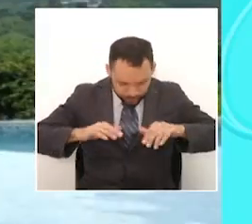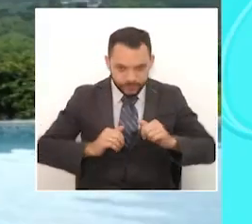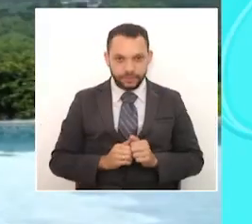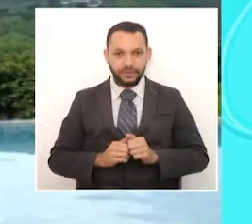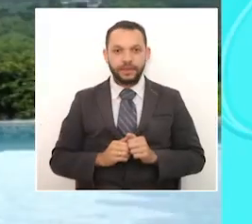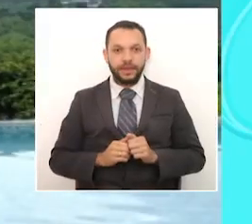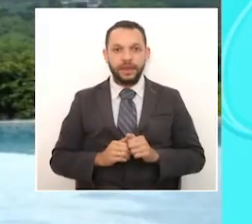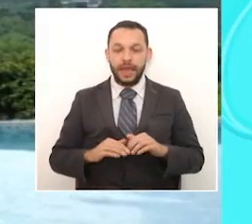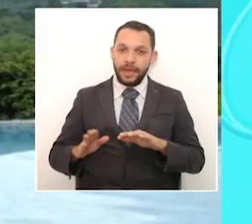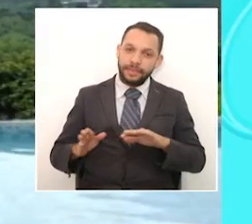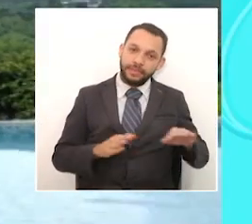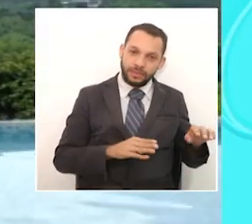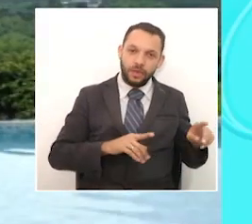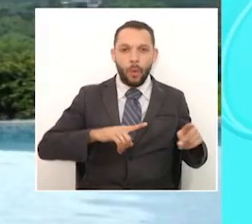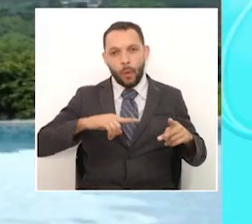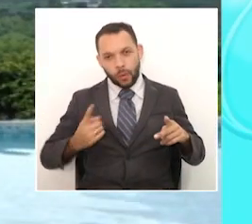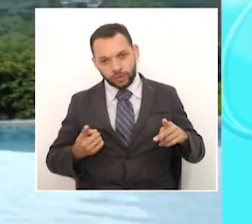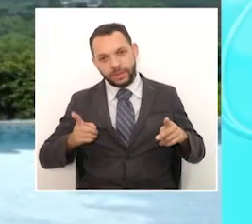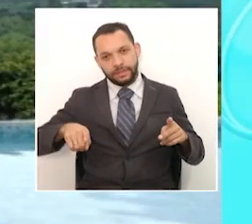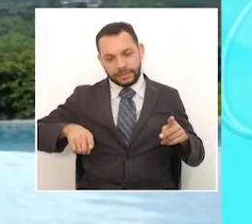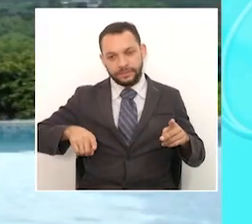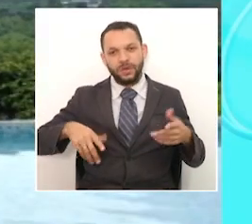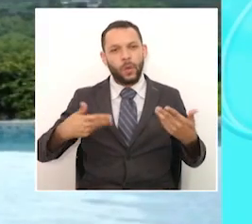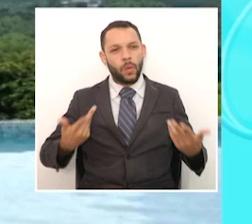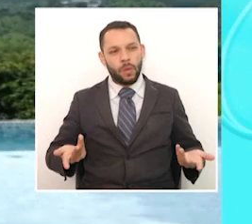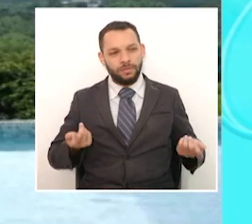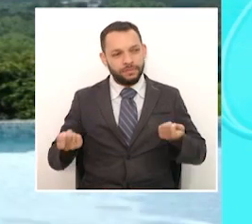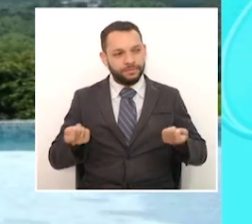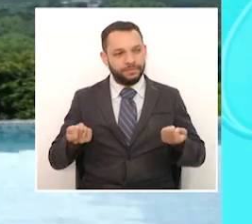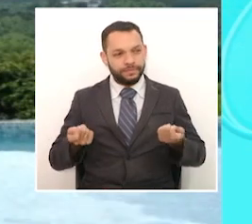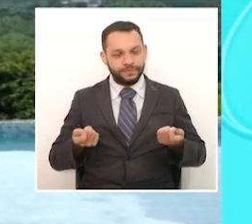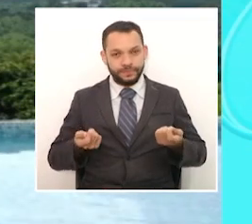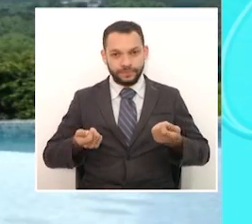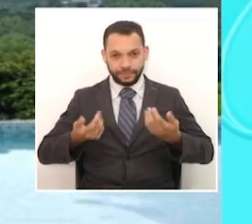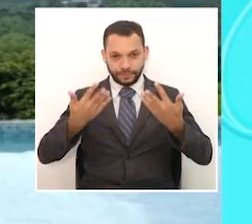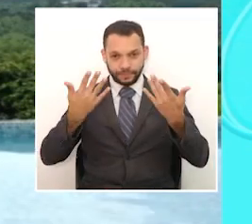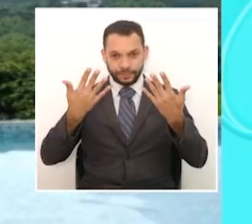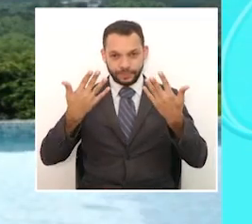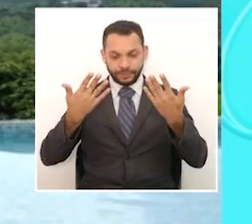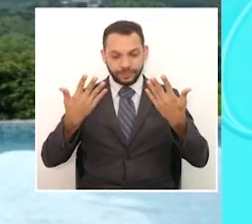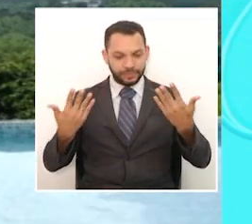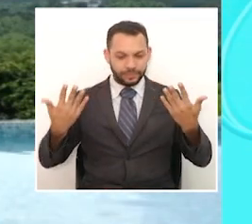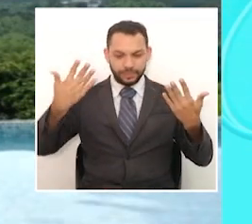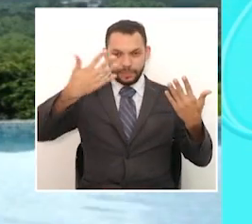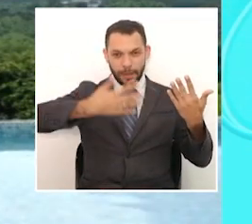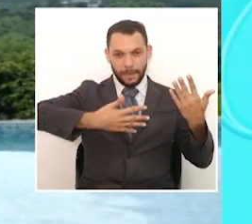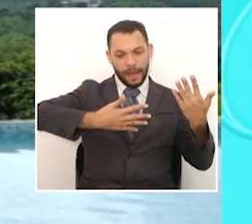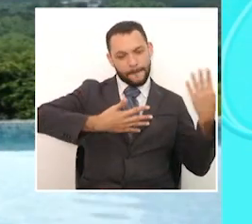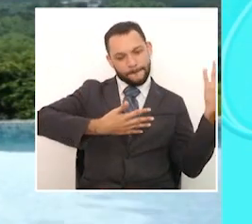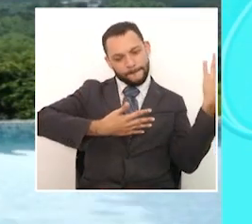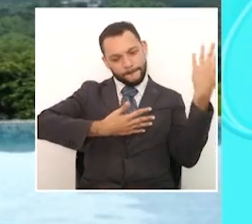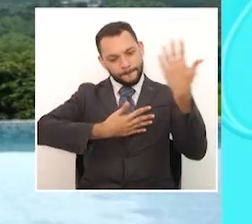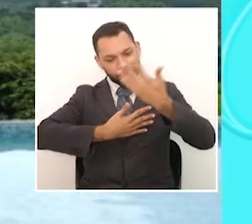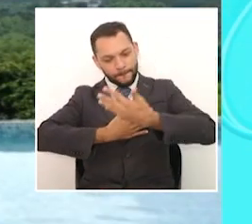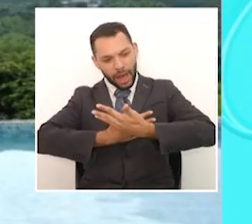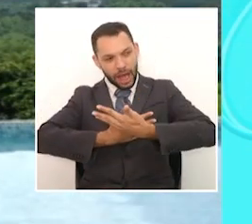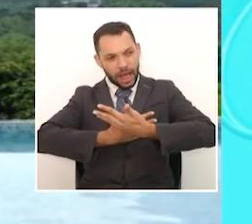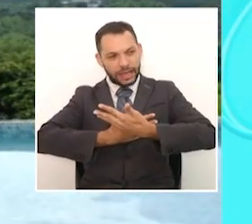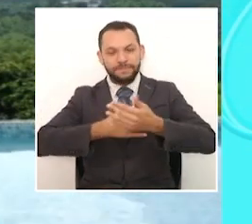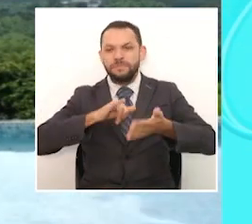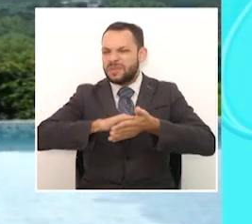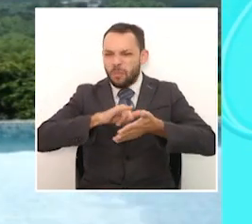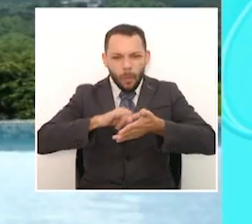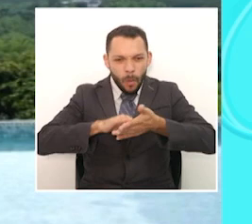La otra posibilidad es que crucen los brazos en esta posición, hacen un